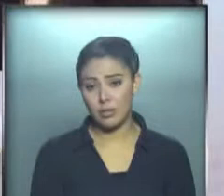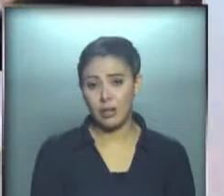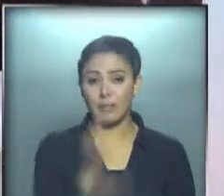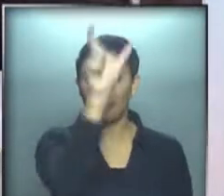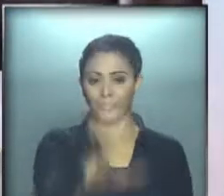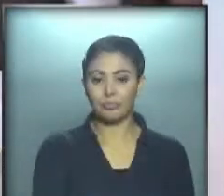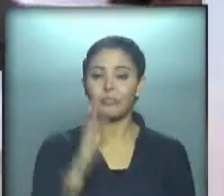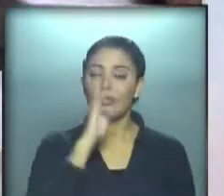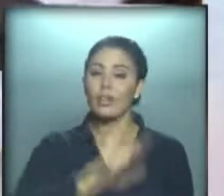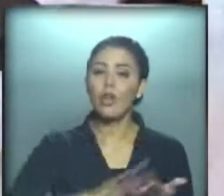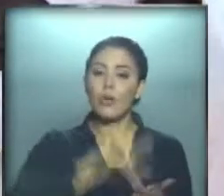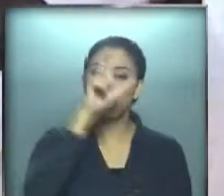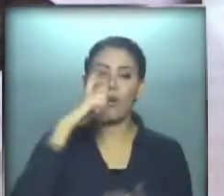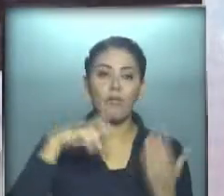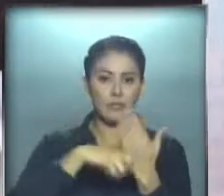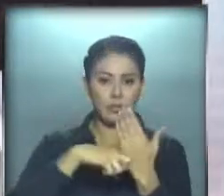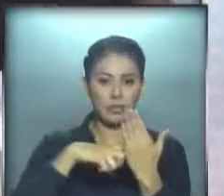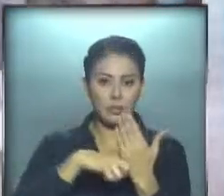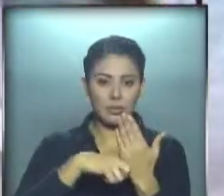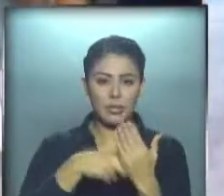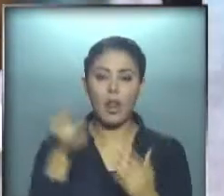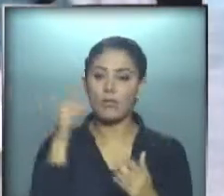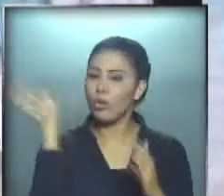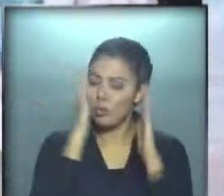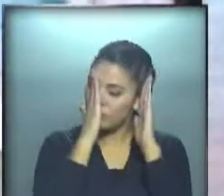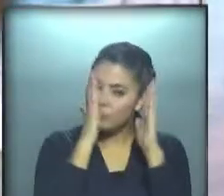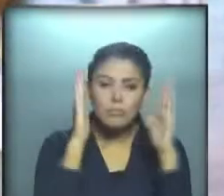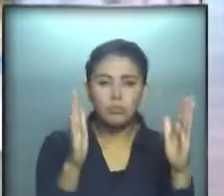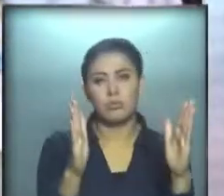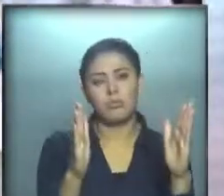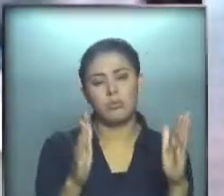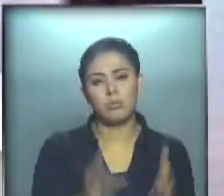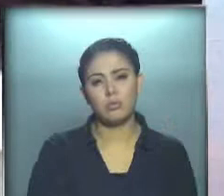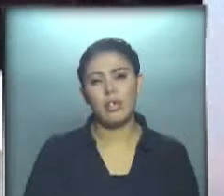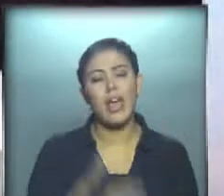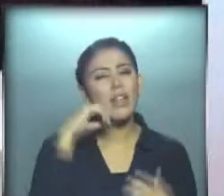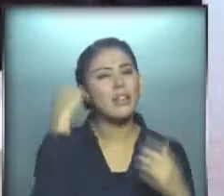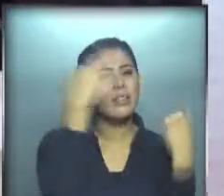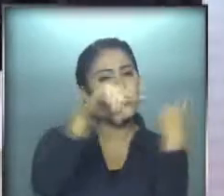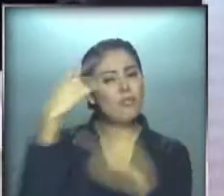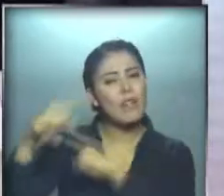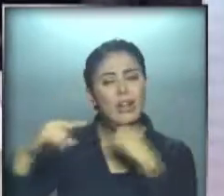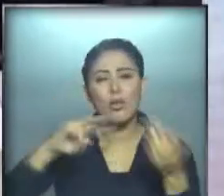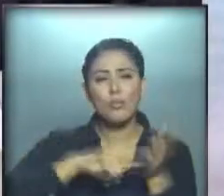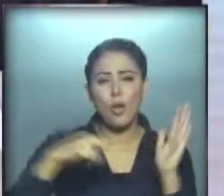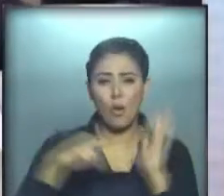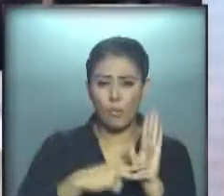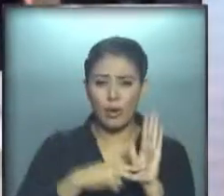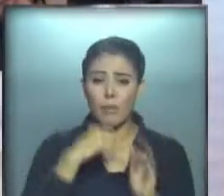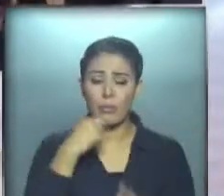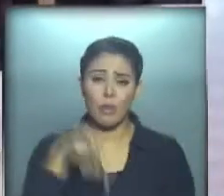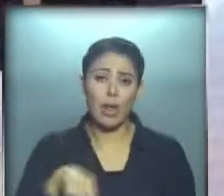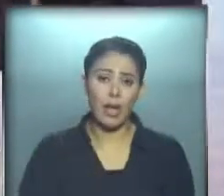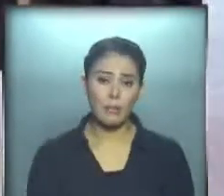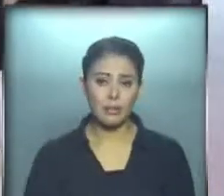campaña nuevamente están puesto en el foco de los diferentes de esta problemática que vemos ahora en la Ciudad de Buenos